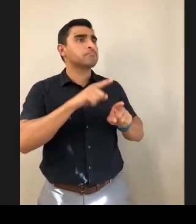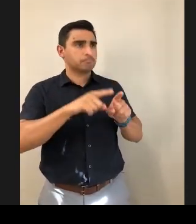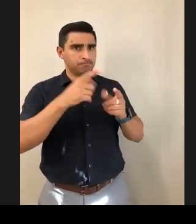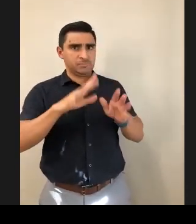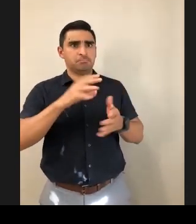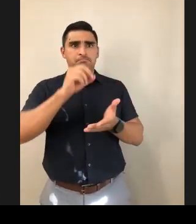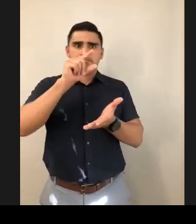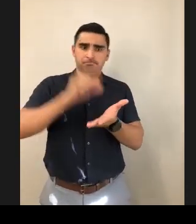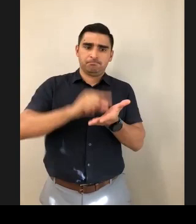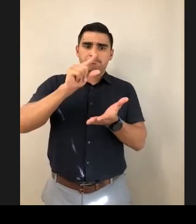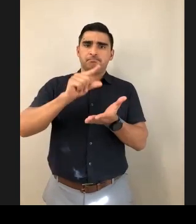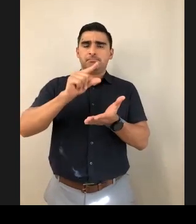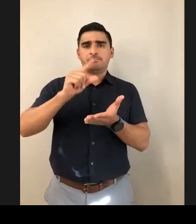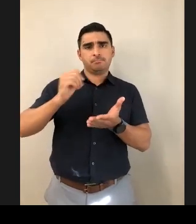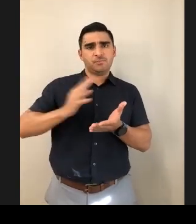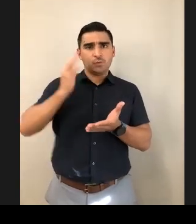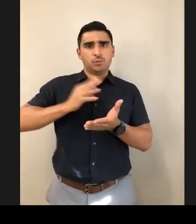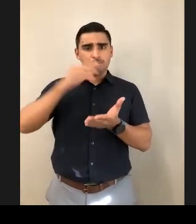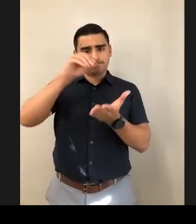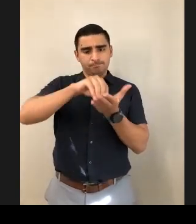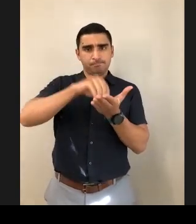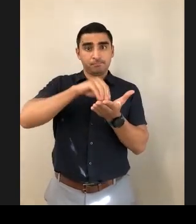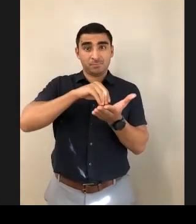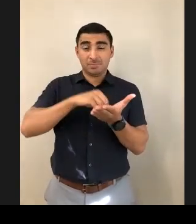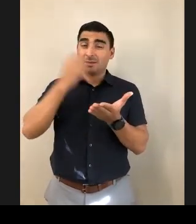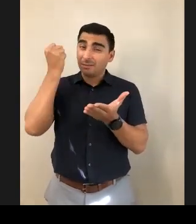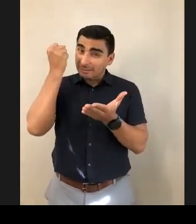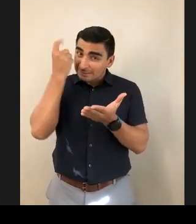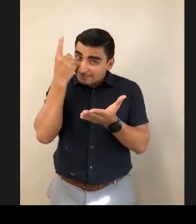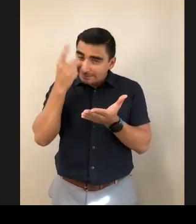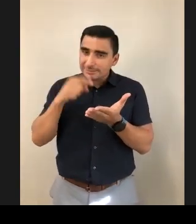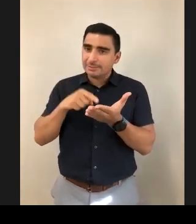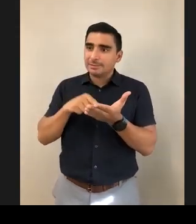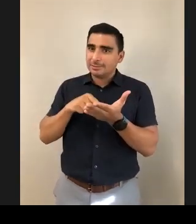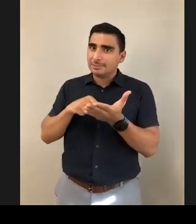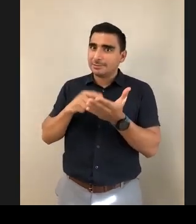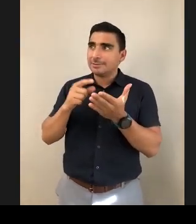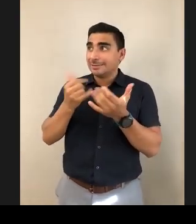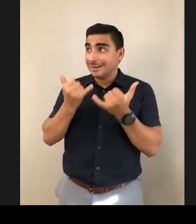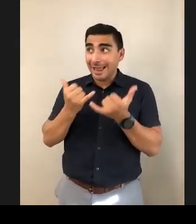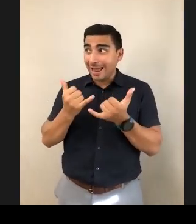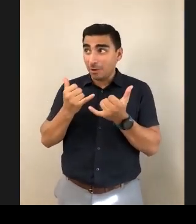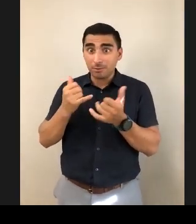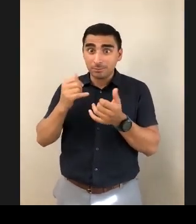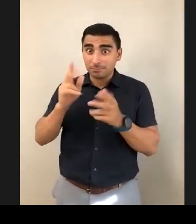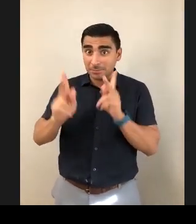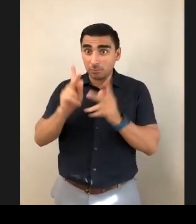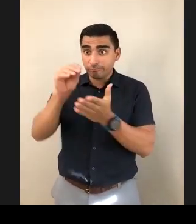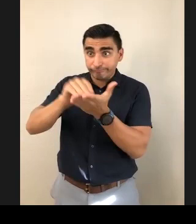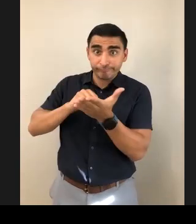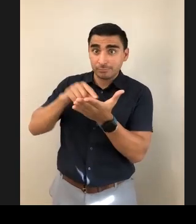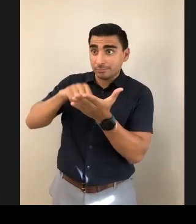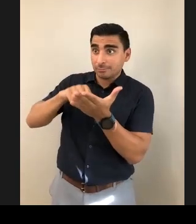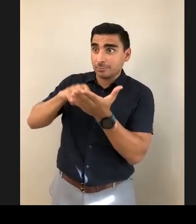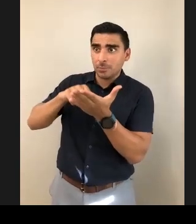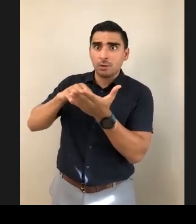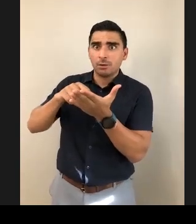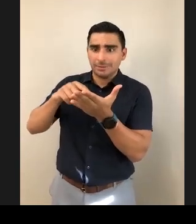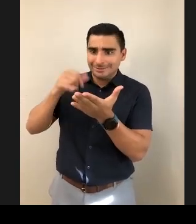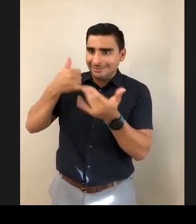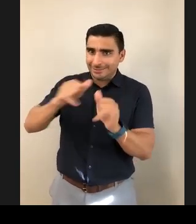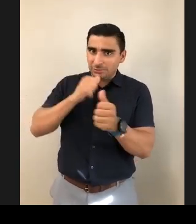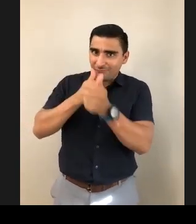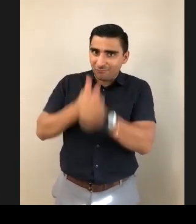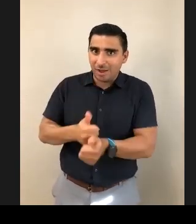papel las cosas sean cosas que tenían que suceder. Pero había muchas limitaciones en las calles.